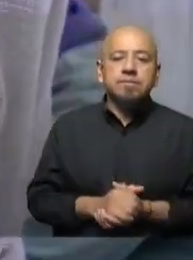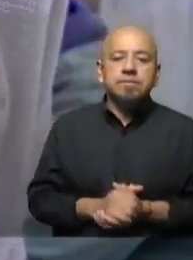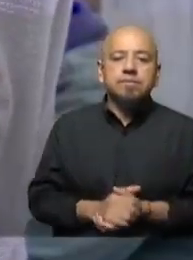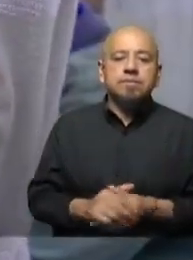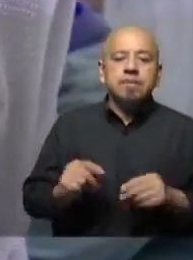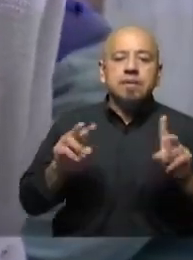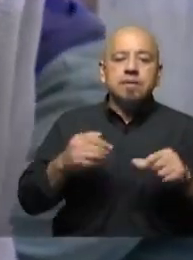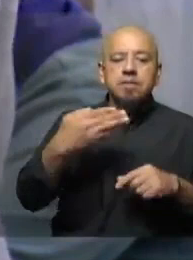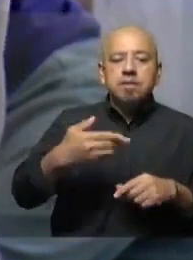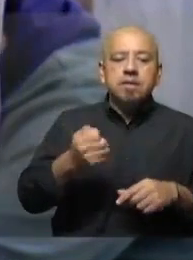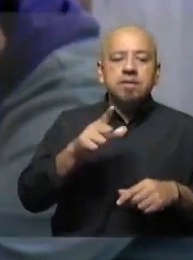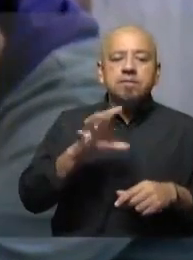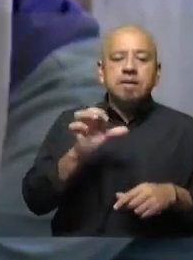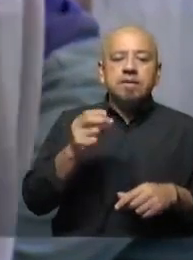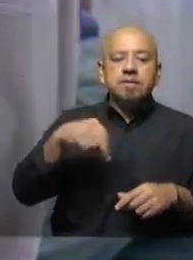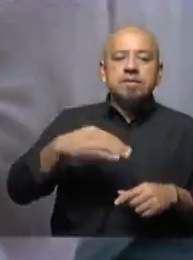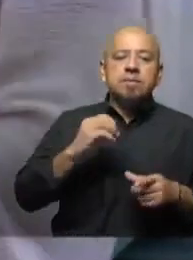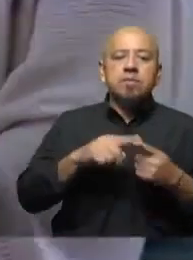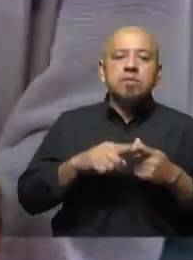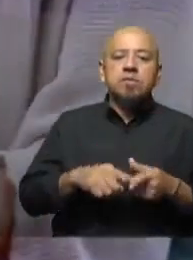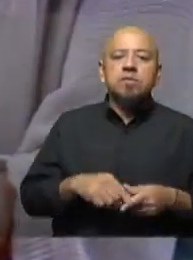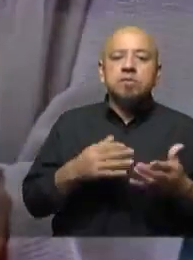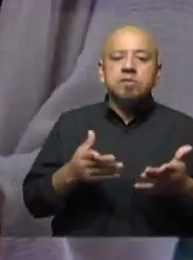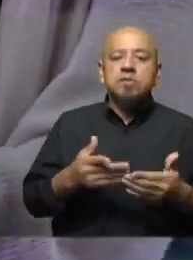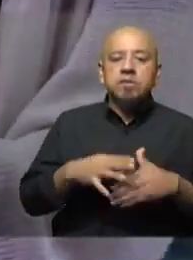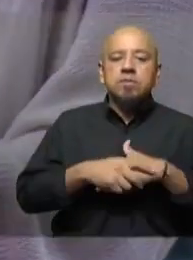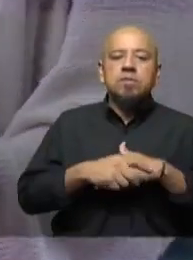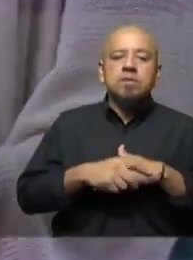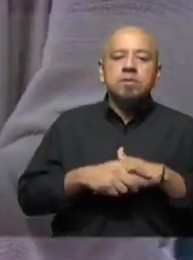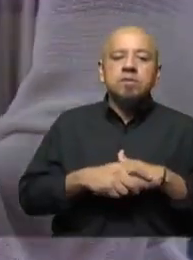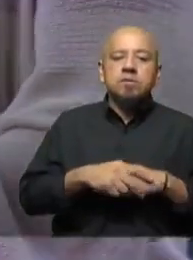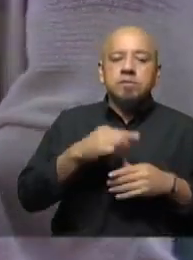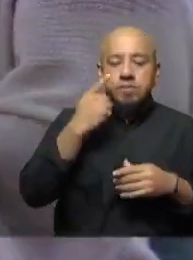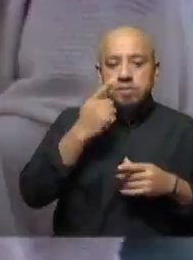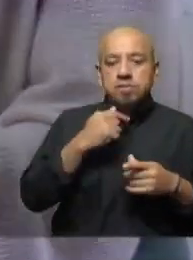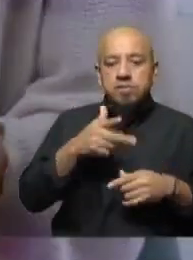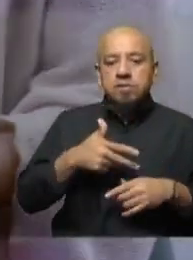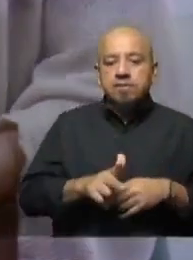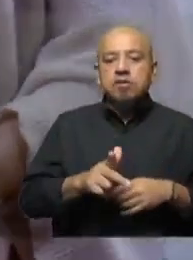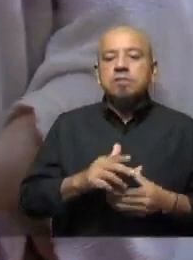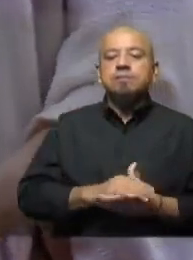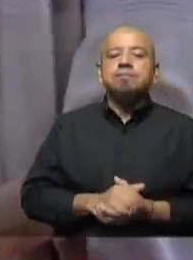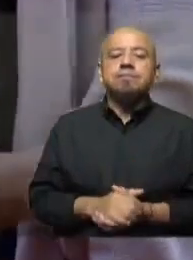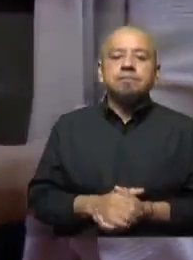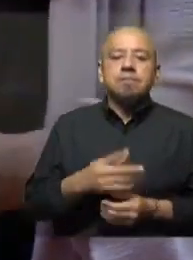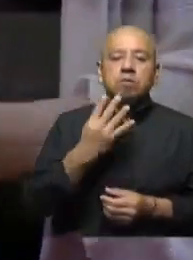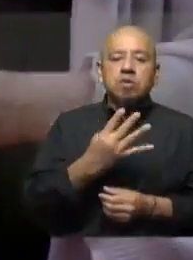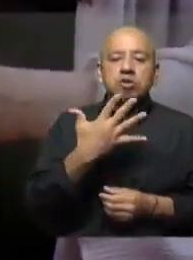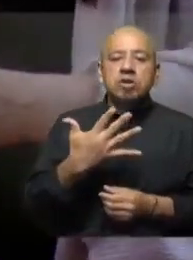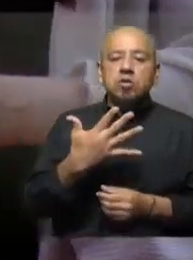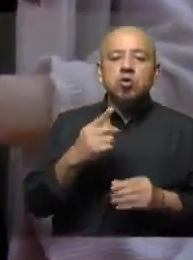Bálsamo, tiene que ver con eso, ¿verdad? Sí. Tiene que ver con la amistad. ¿Vamos a repasar las fechas? Dale, perfecto. 4,